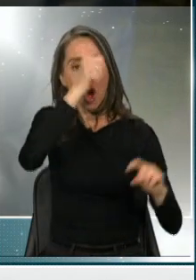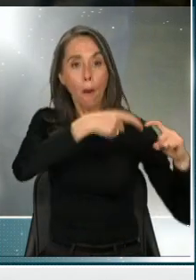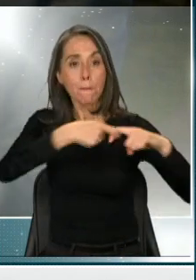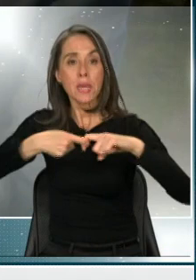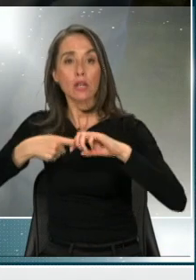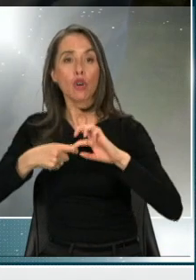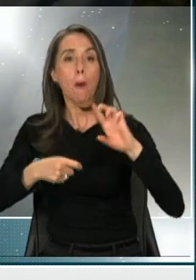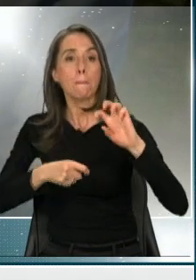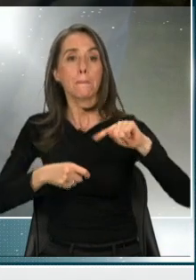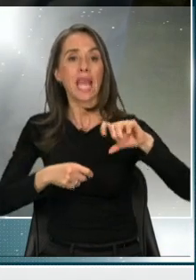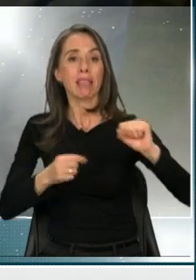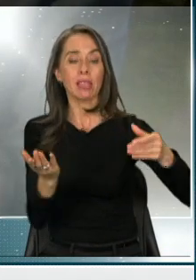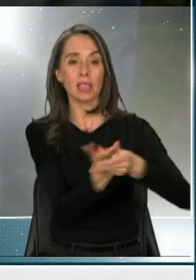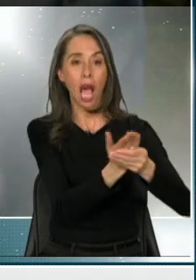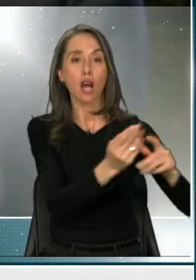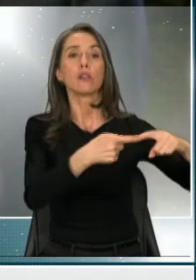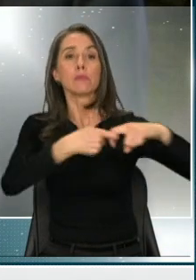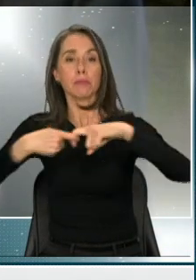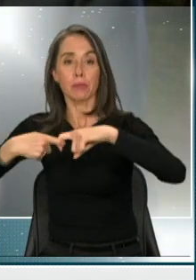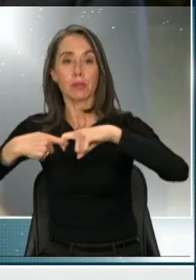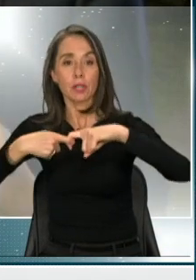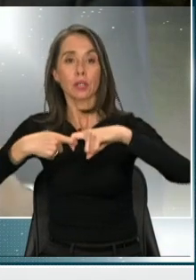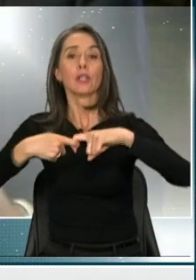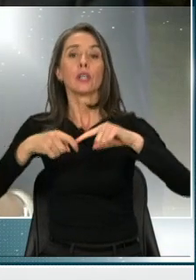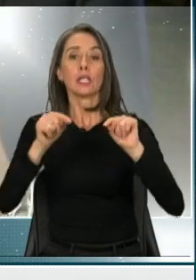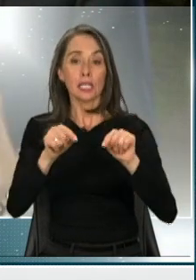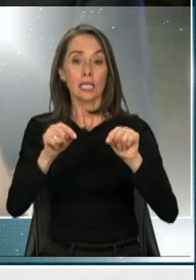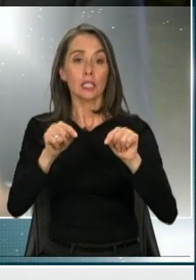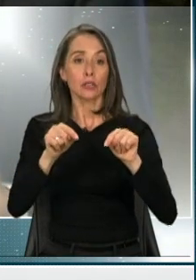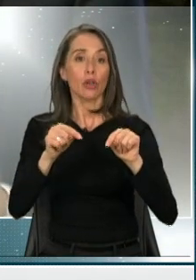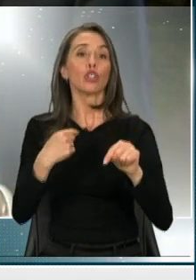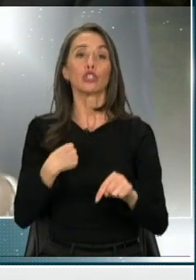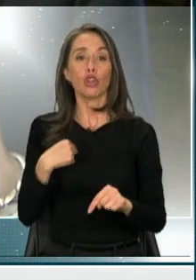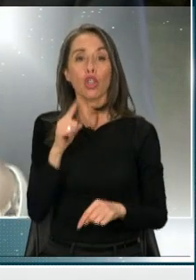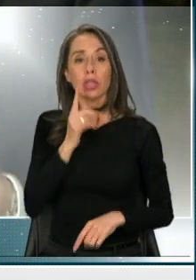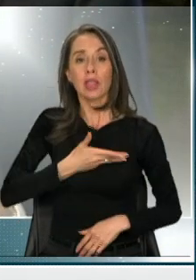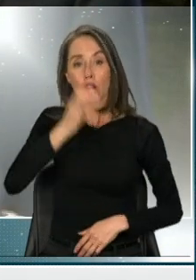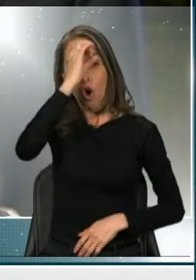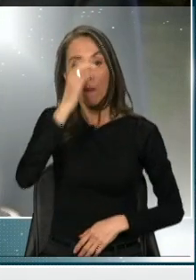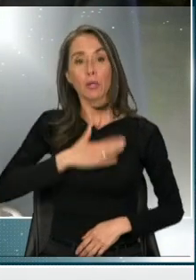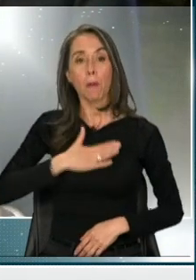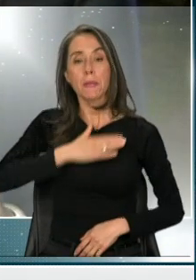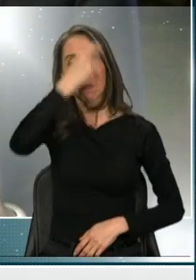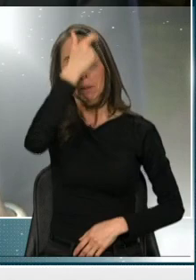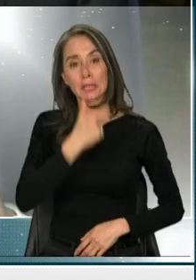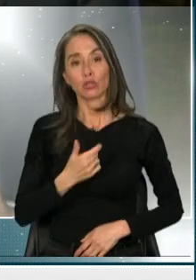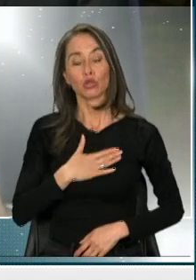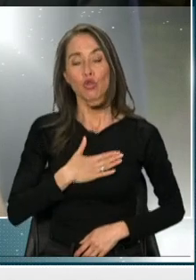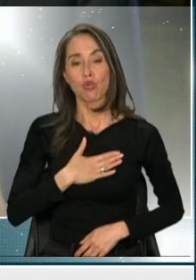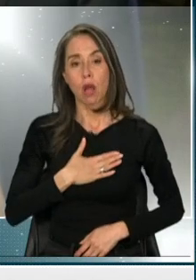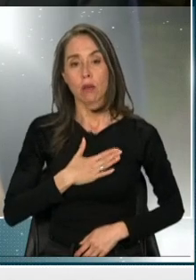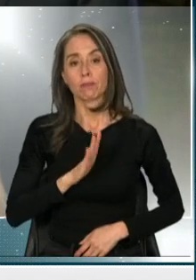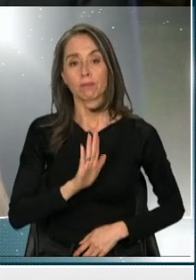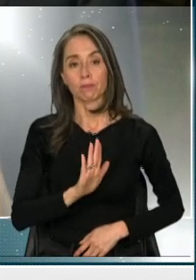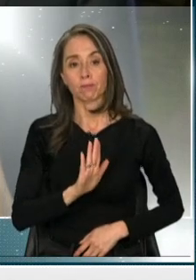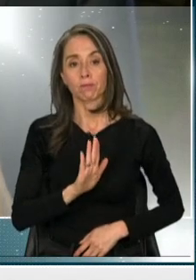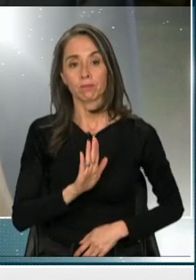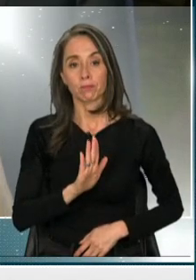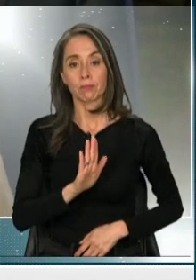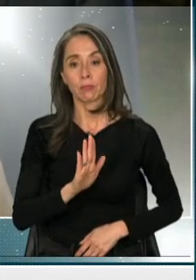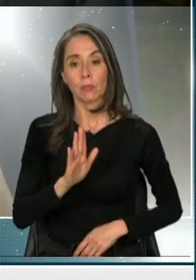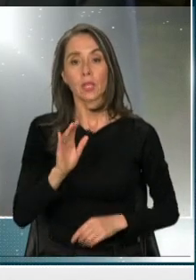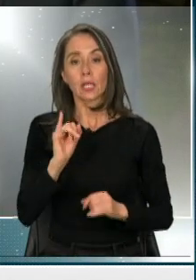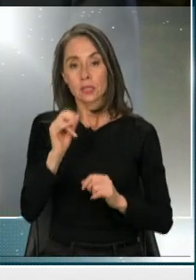caso evidentemente vinculado íntimamente con éste por lo tanto tengo una opinión personal que efectivamente tiene un